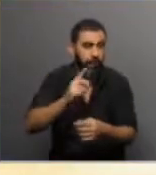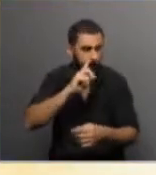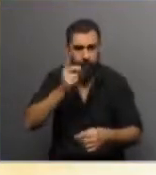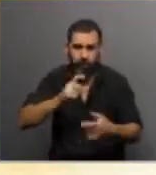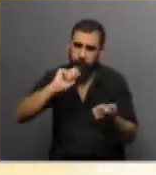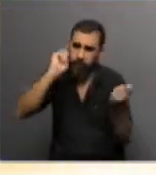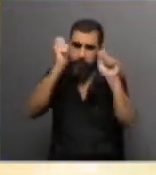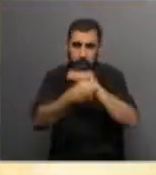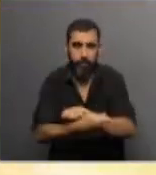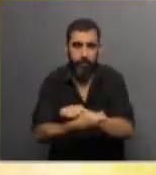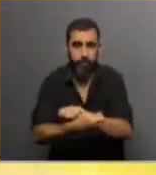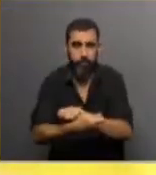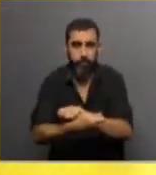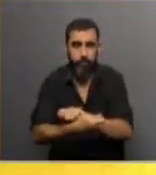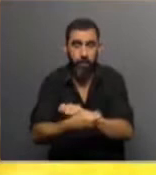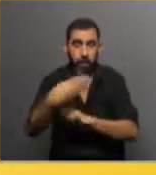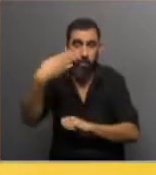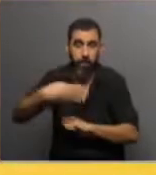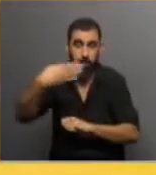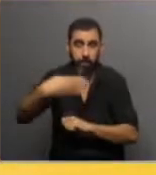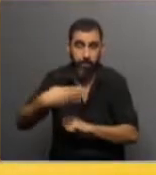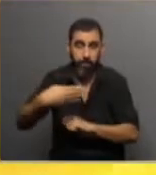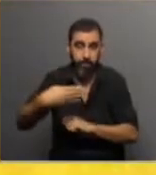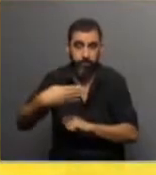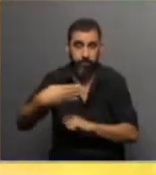rápido por el linaje B y sus